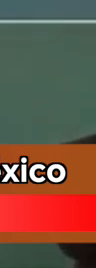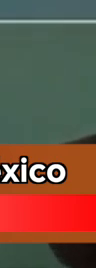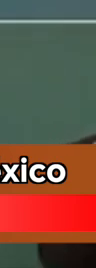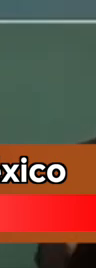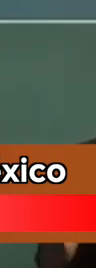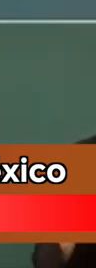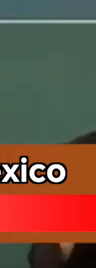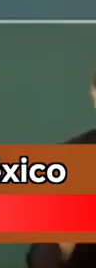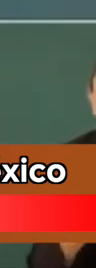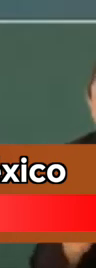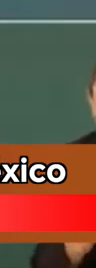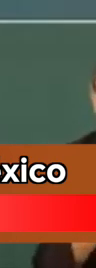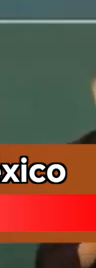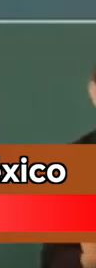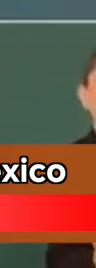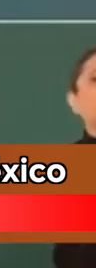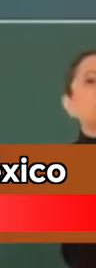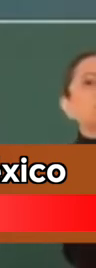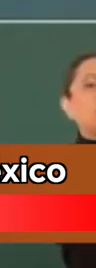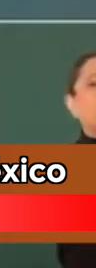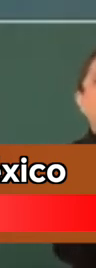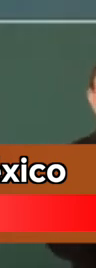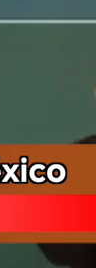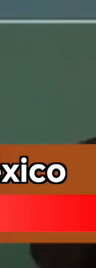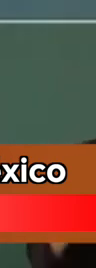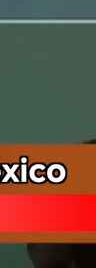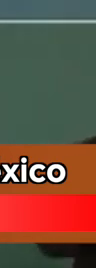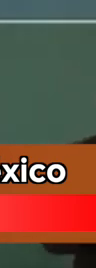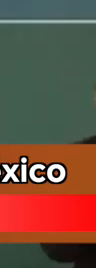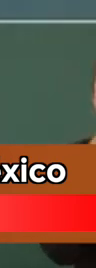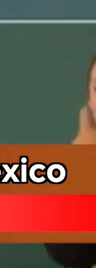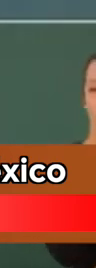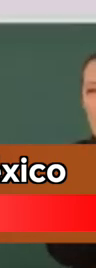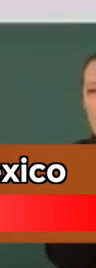y que se dejara en libertad a este presunto delincuente.